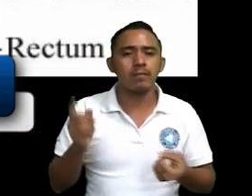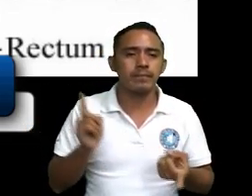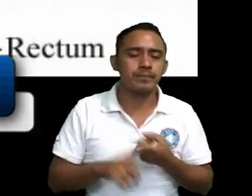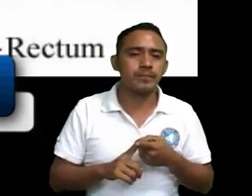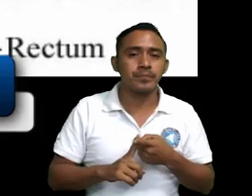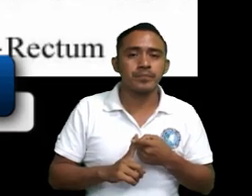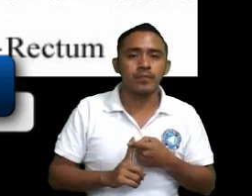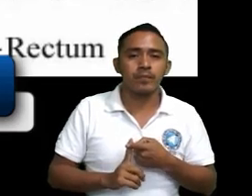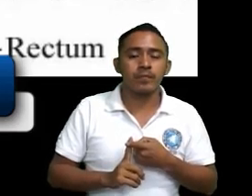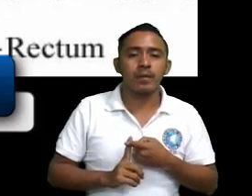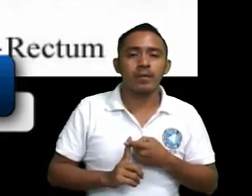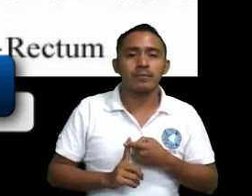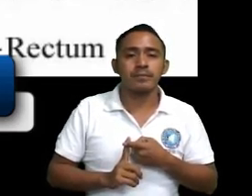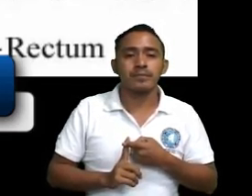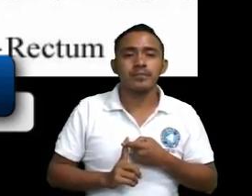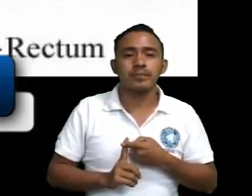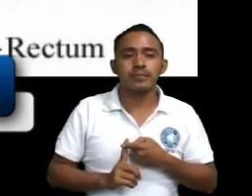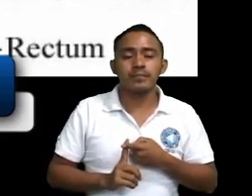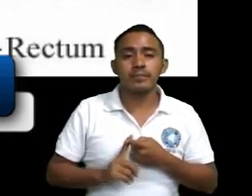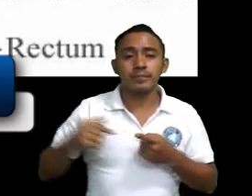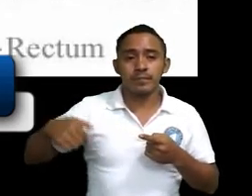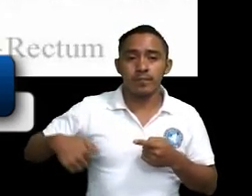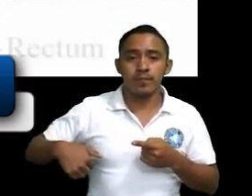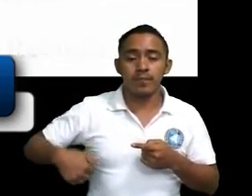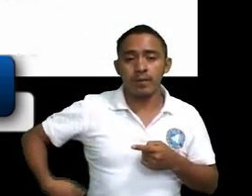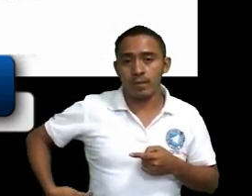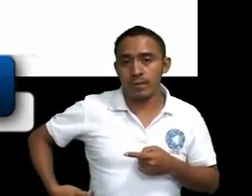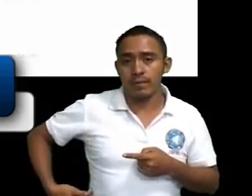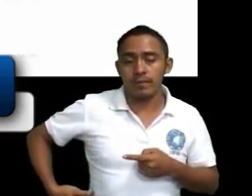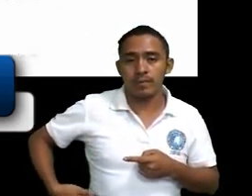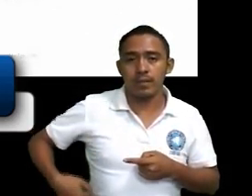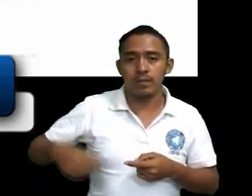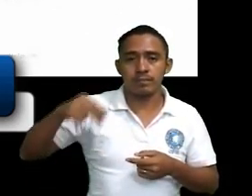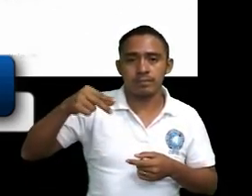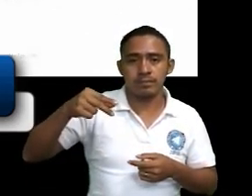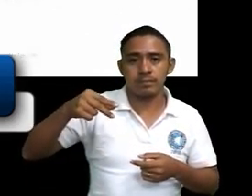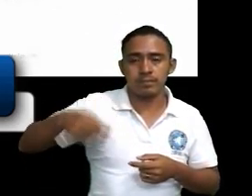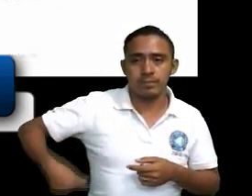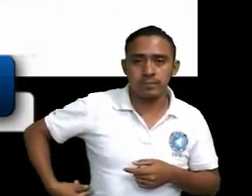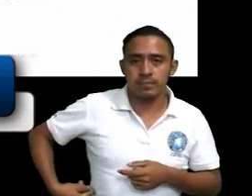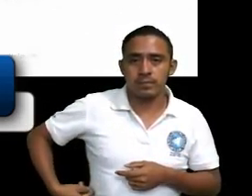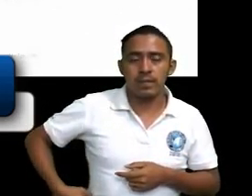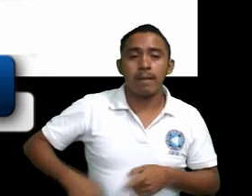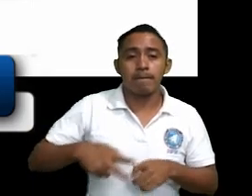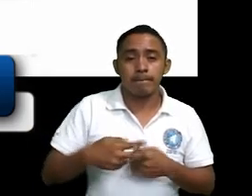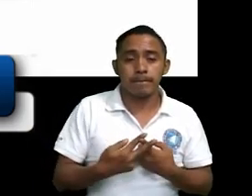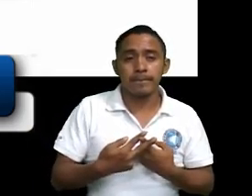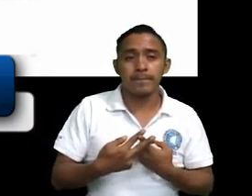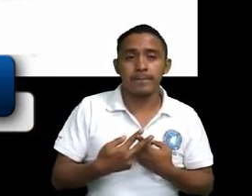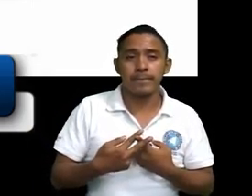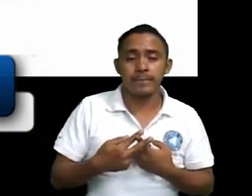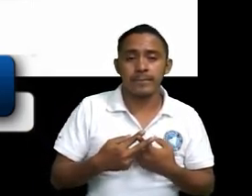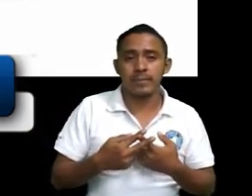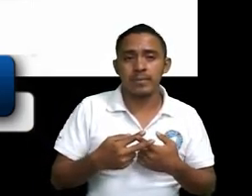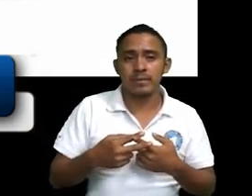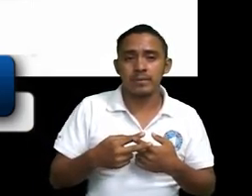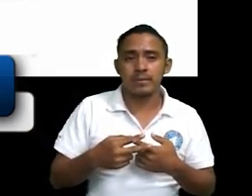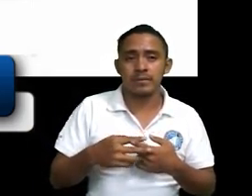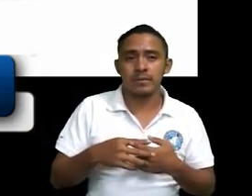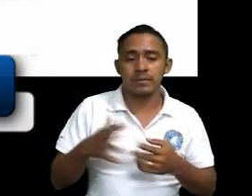y uno de ellos es que cuando él, normalmente él está móvil, pero cuando llega a enclavarse, por así